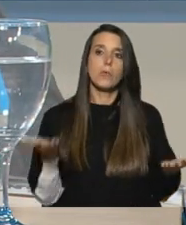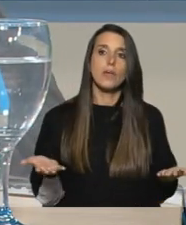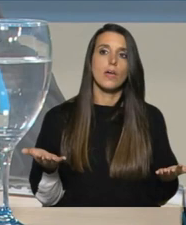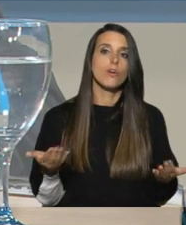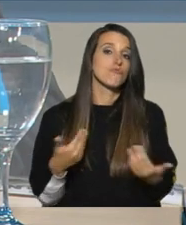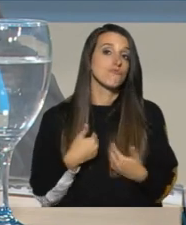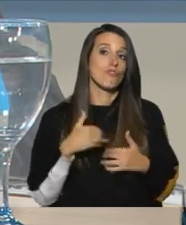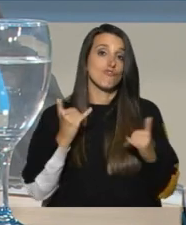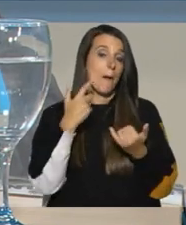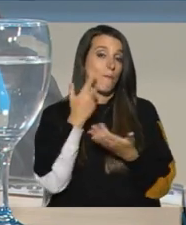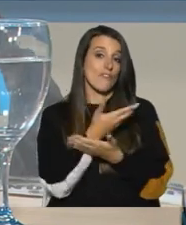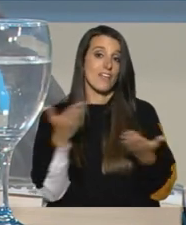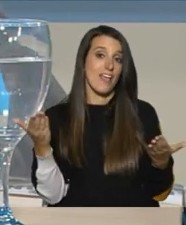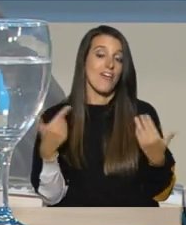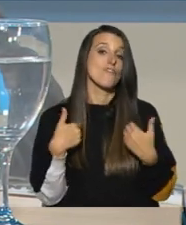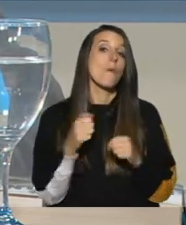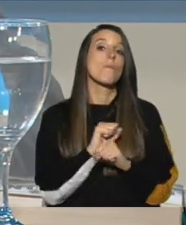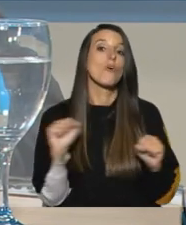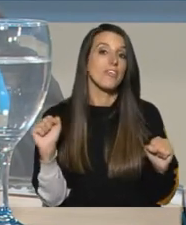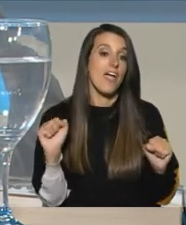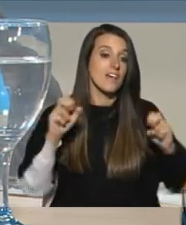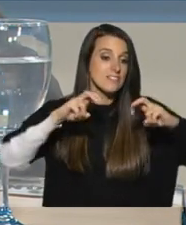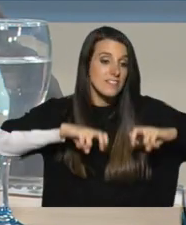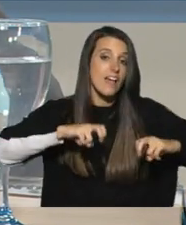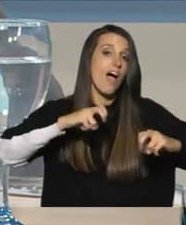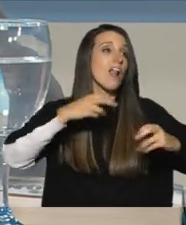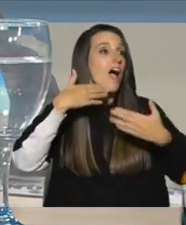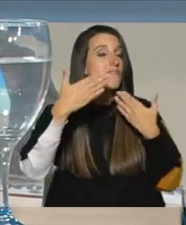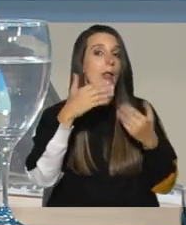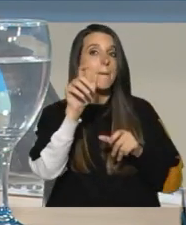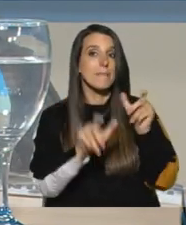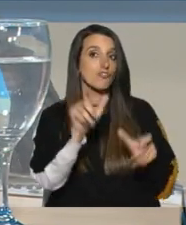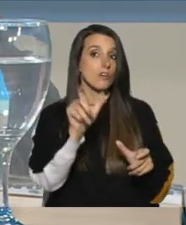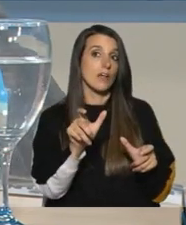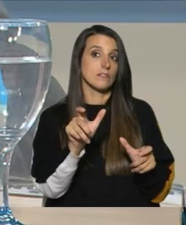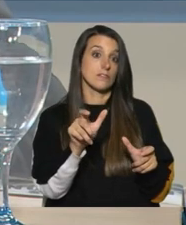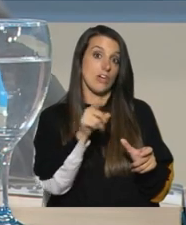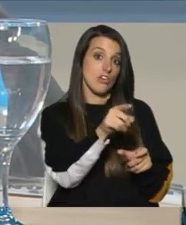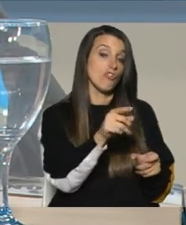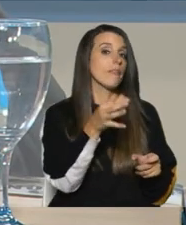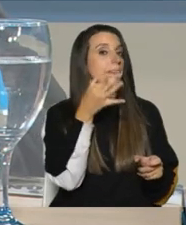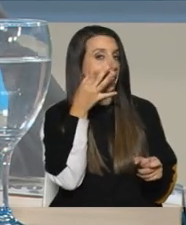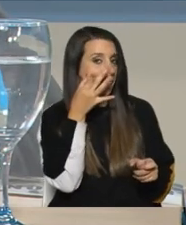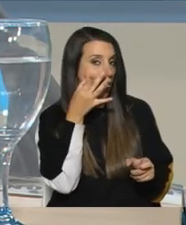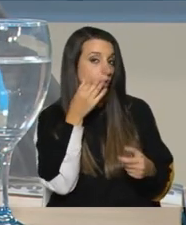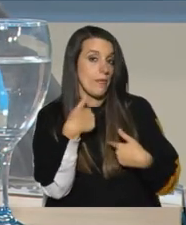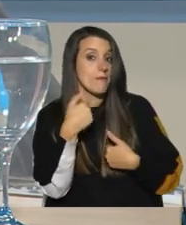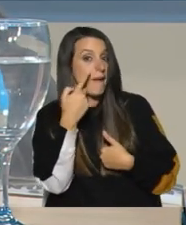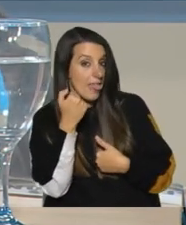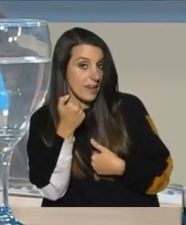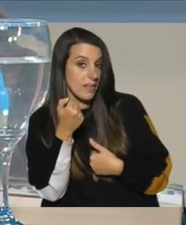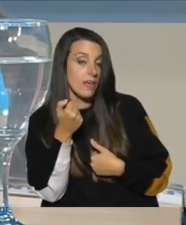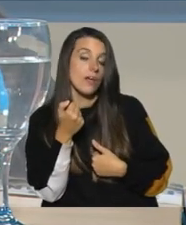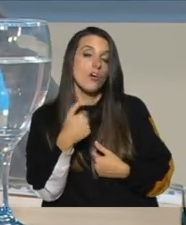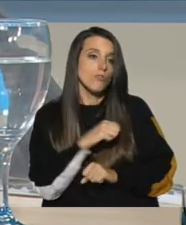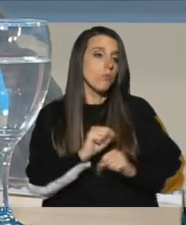Como yo ya he demostrado que he podido sentarme a hablar con personas que fueron cómplices del asesinato de mi padre, y sin embargo